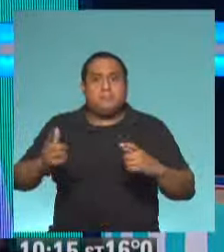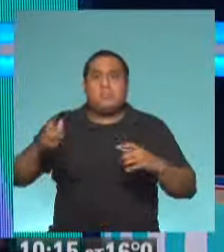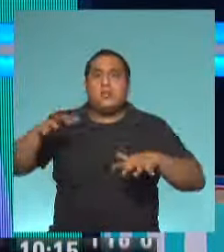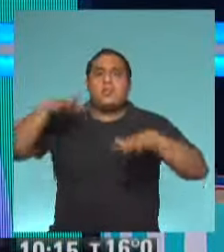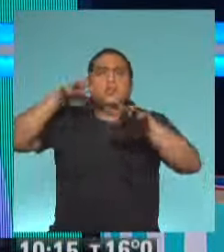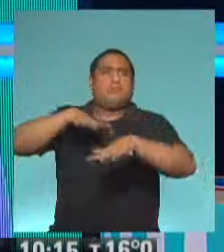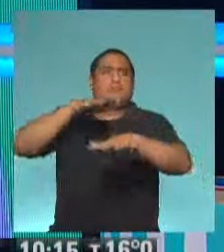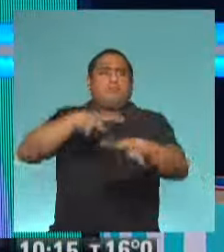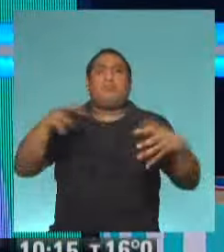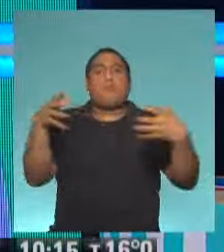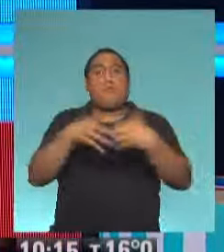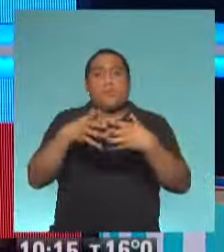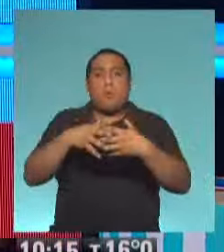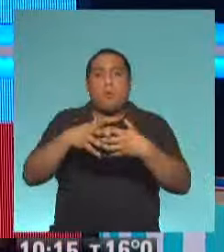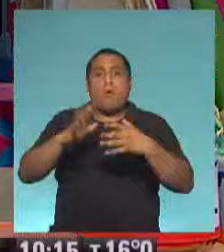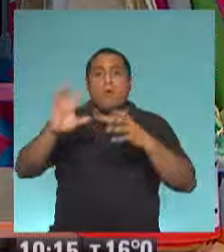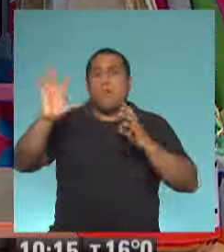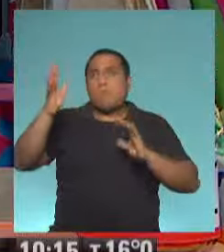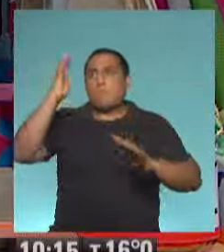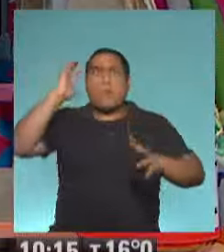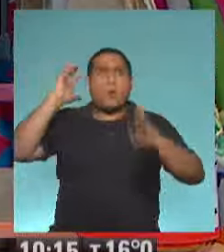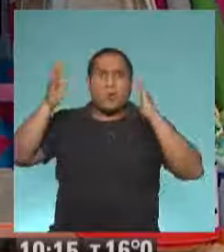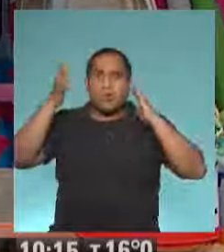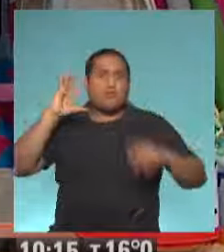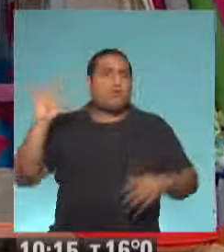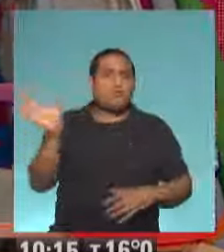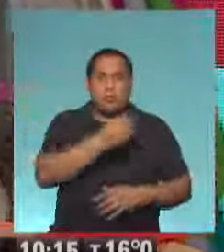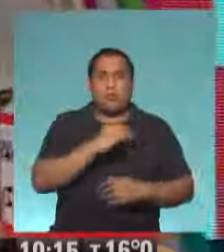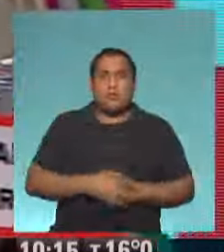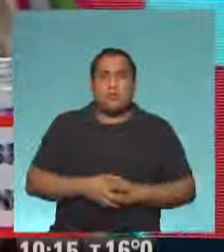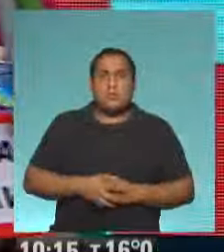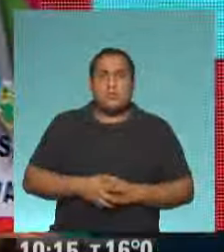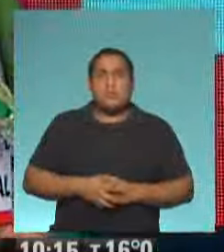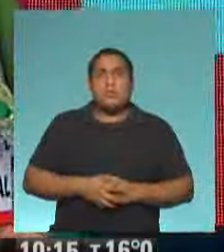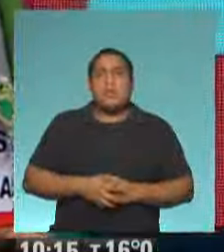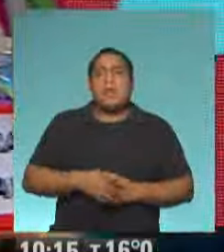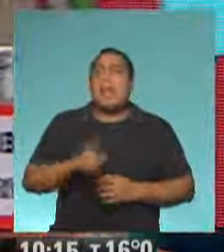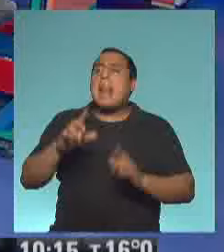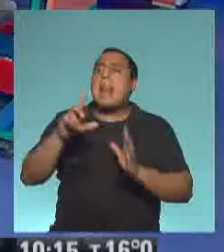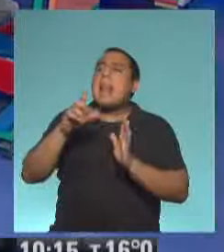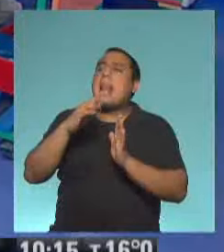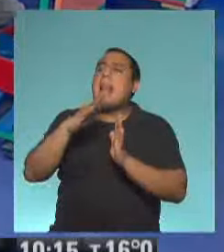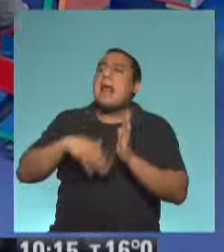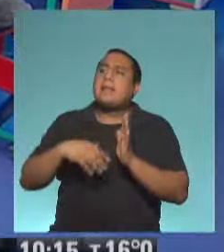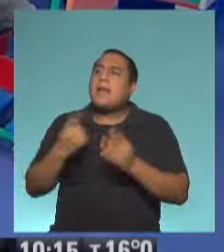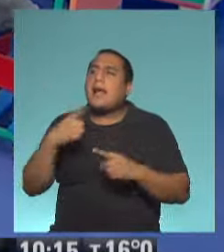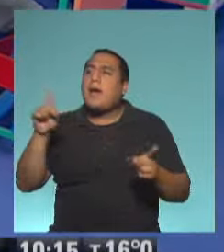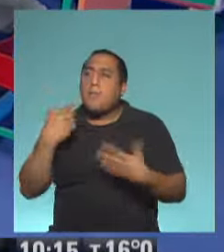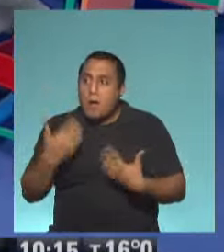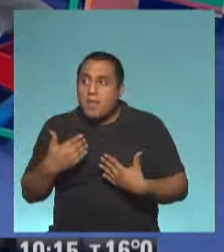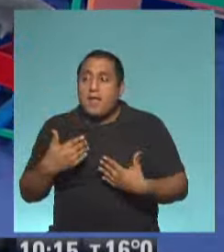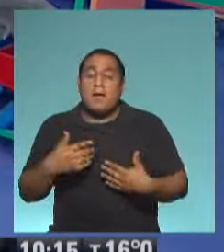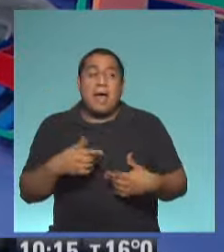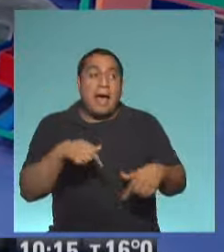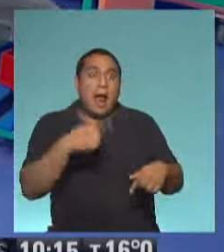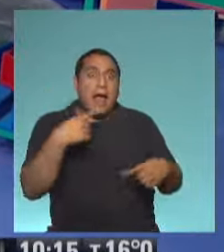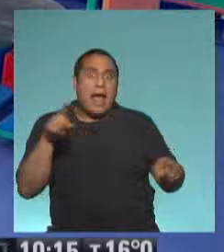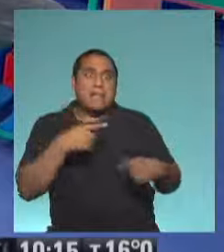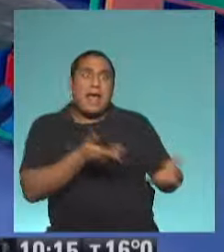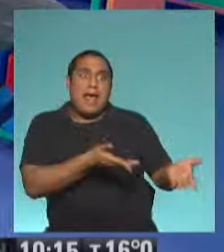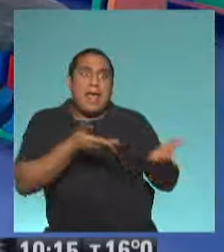todos los murgueros y murgueras de primer grado. Me encanta. ¿Podemos? Ahora, ¿cómo venís con la letra? Podemos cantar un pedacito de la letra para recibirla en Nuria, porque por ahí ya no se